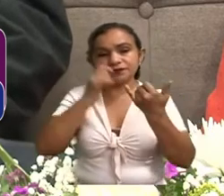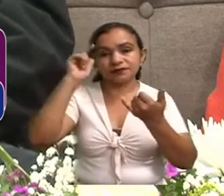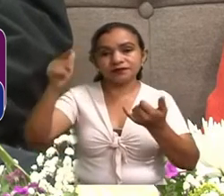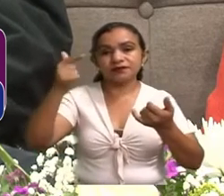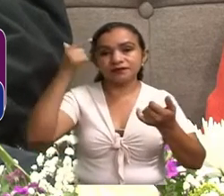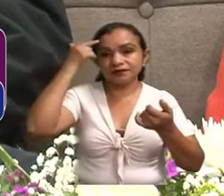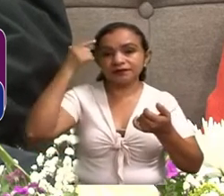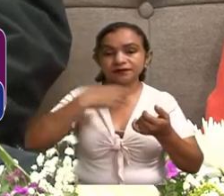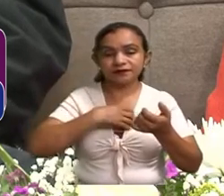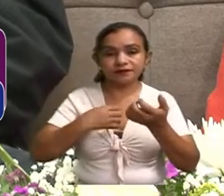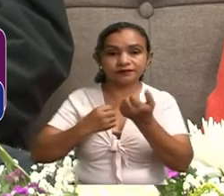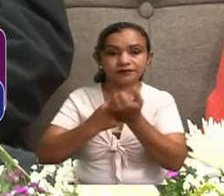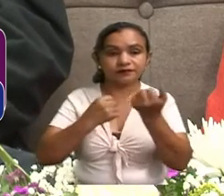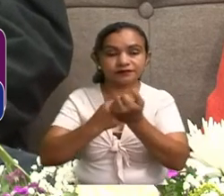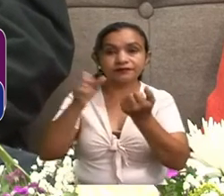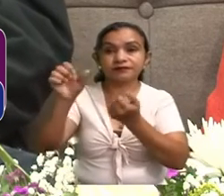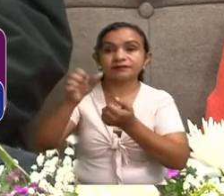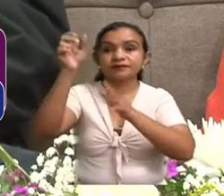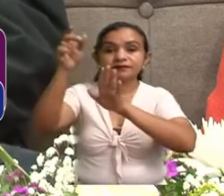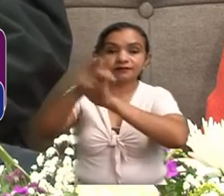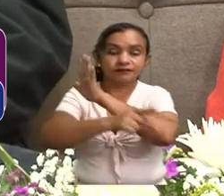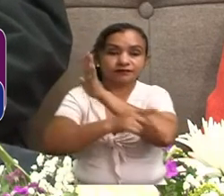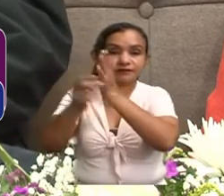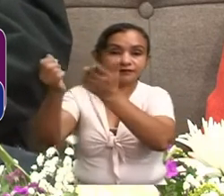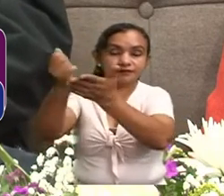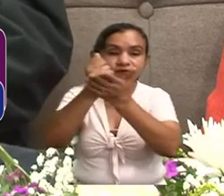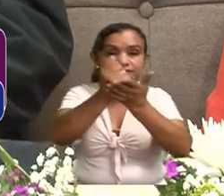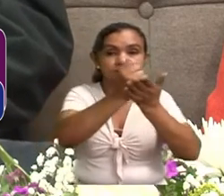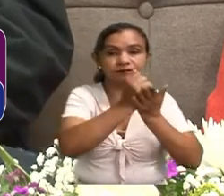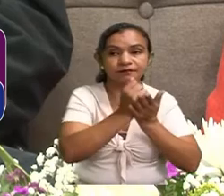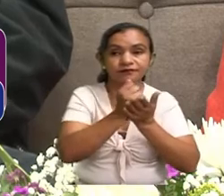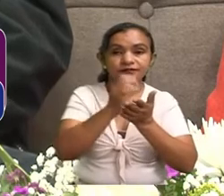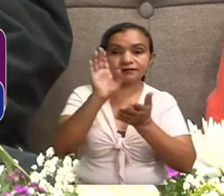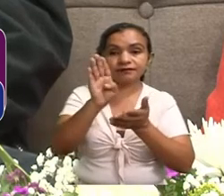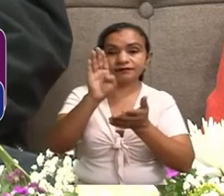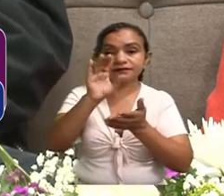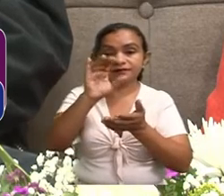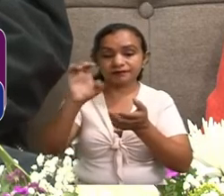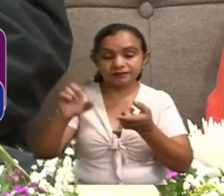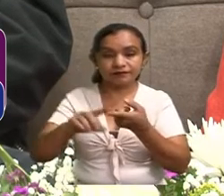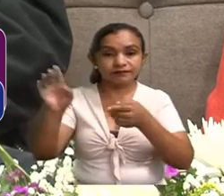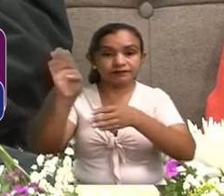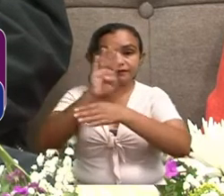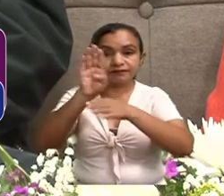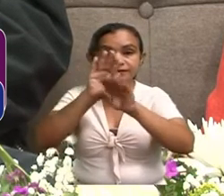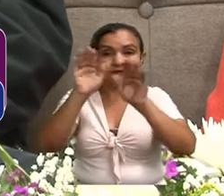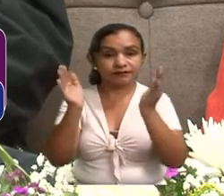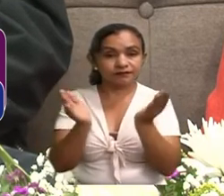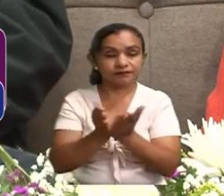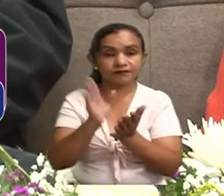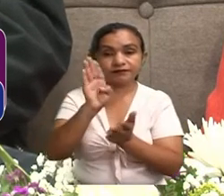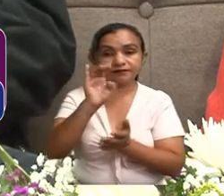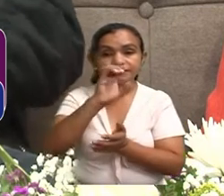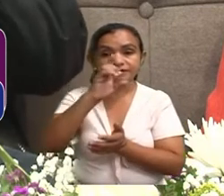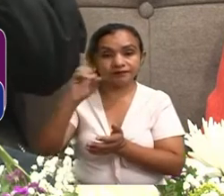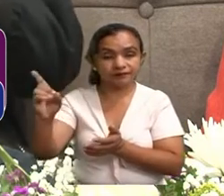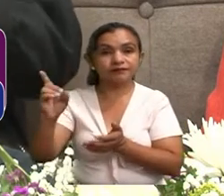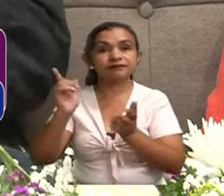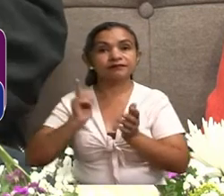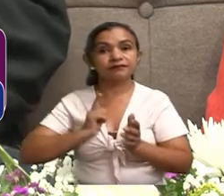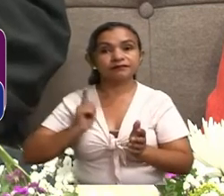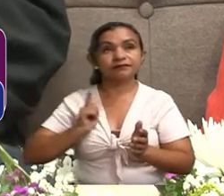organismos bilaterales, pero también tenemos los multilaterales, como el BESIE, el Banco Mundial y el BID presente.